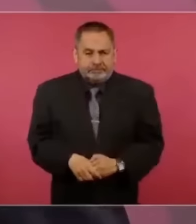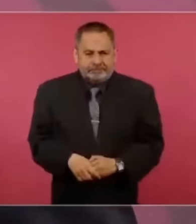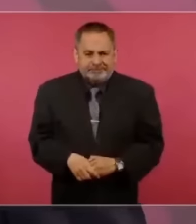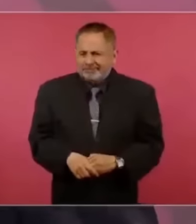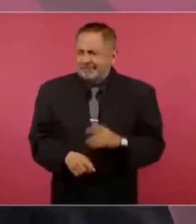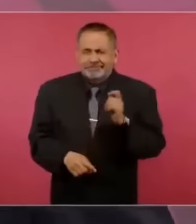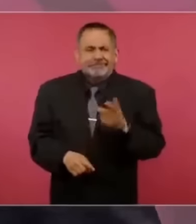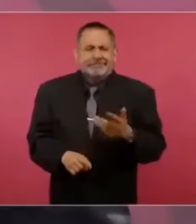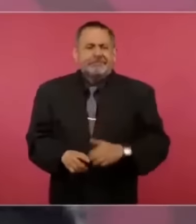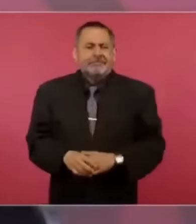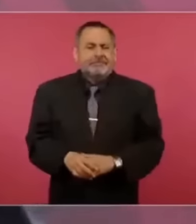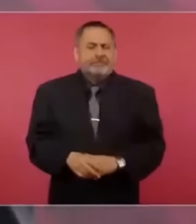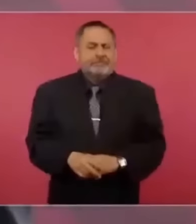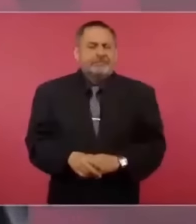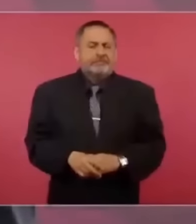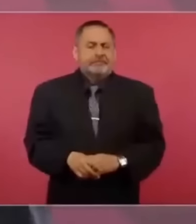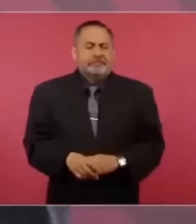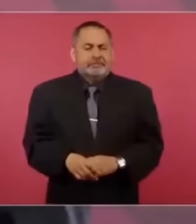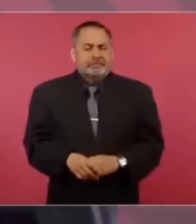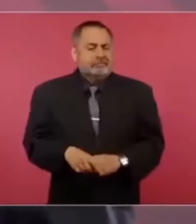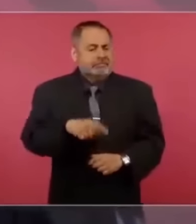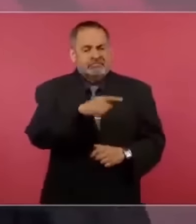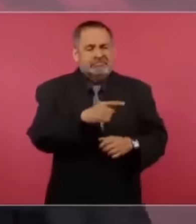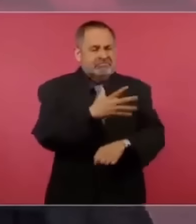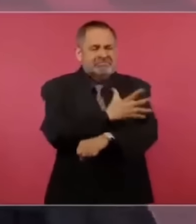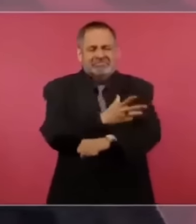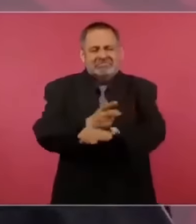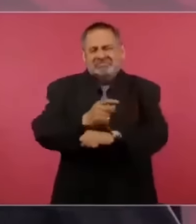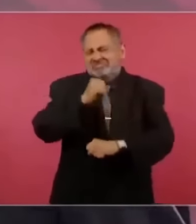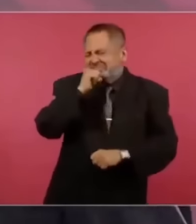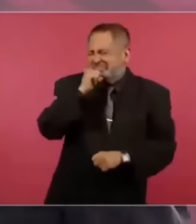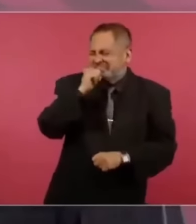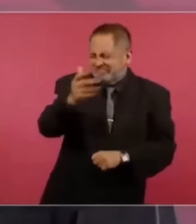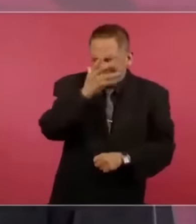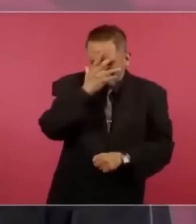Además, con mucha deshonestidad,